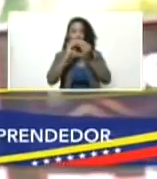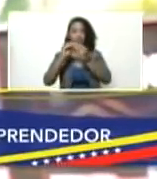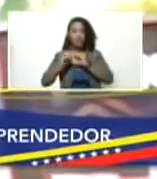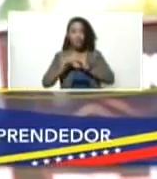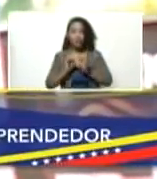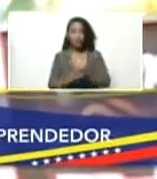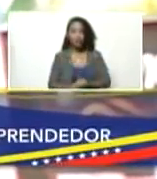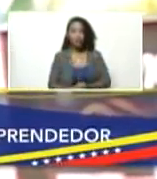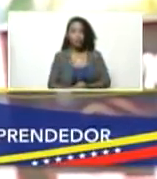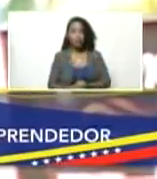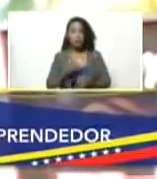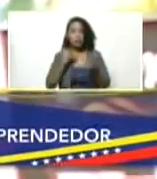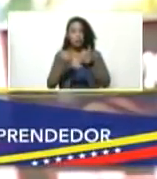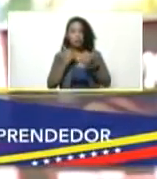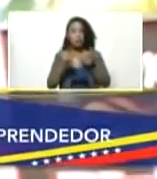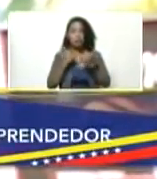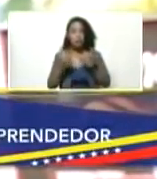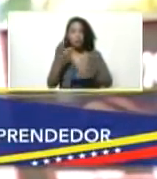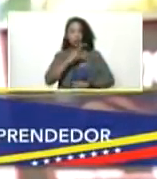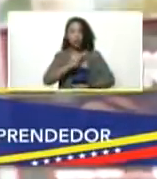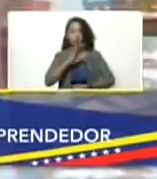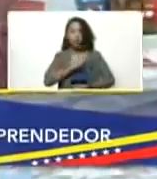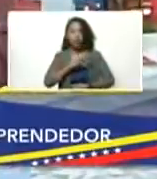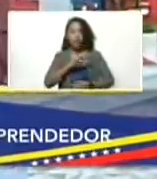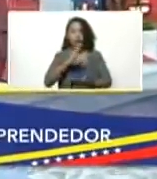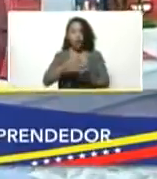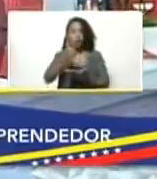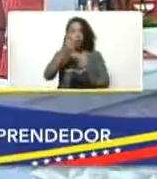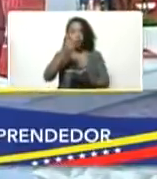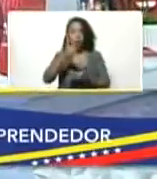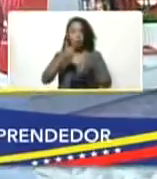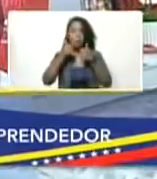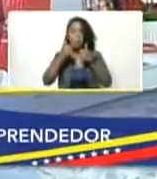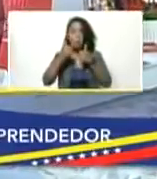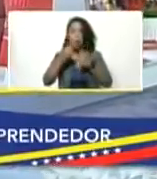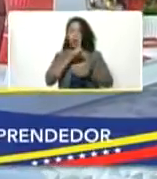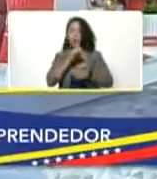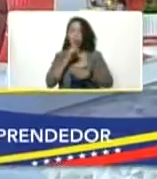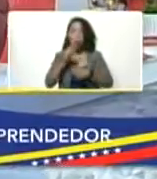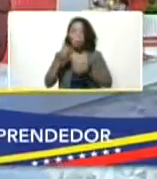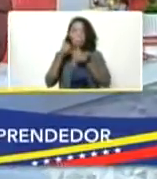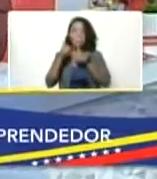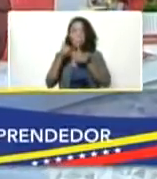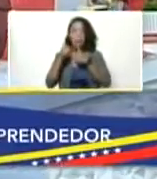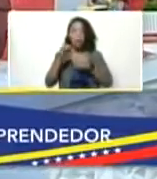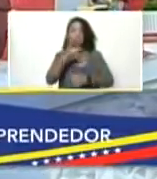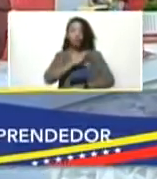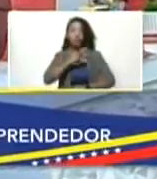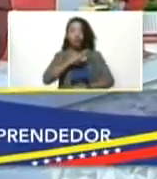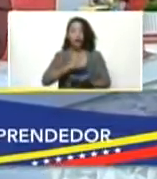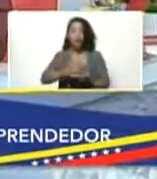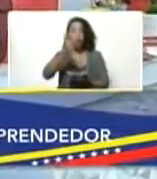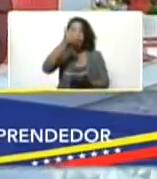Cerveza, cervecería Social Club. Bien bueno el nombre, ¿vale? Social Club.